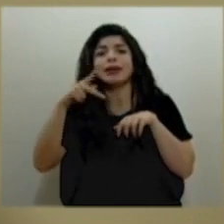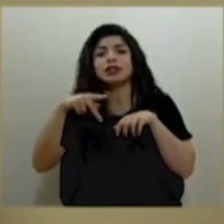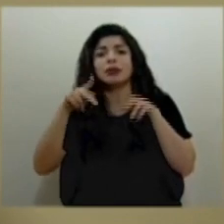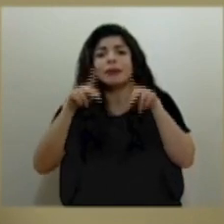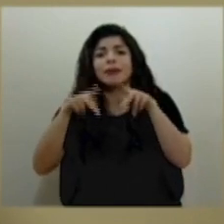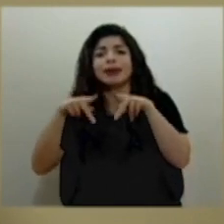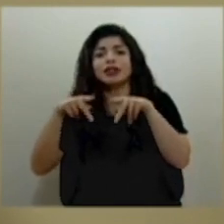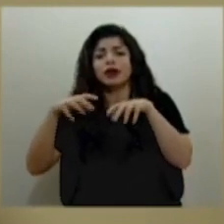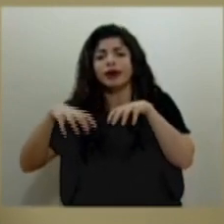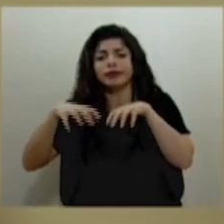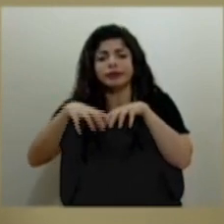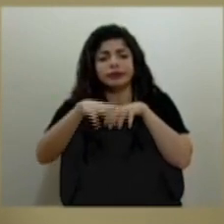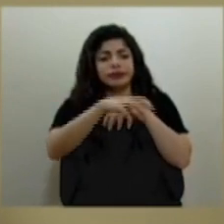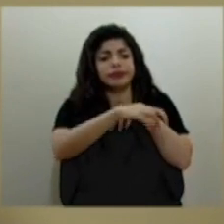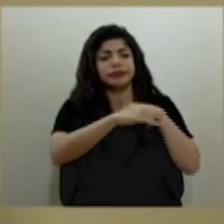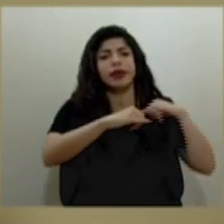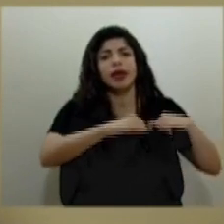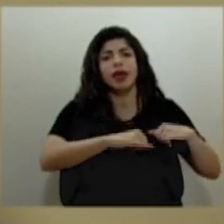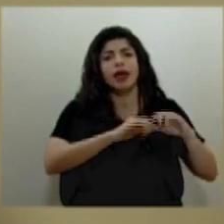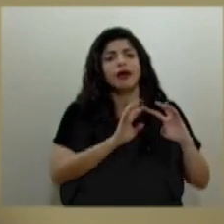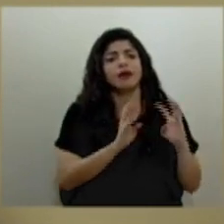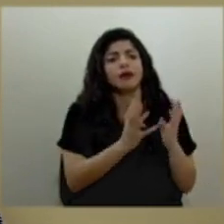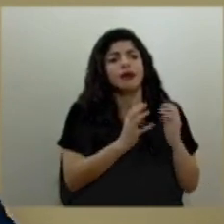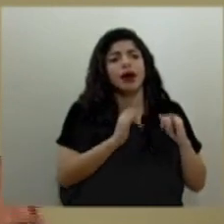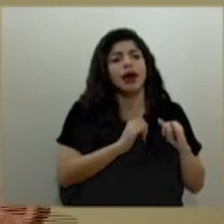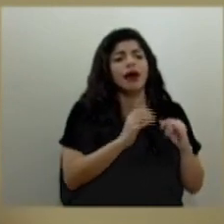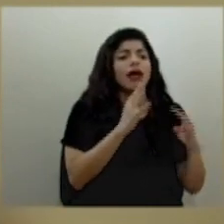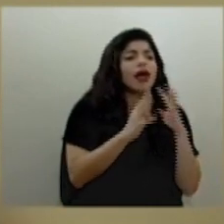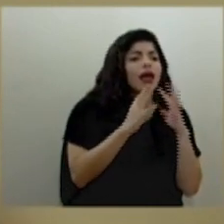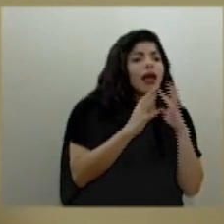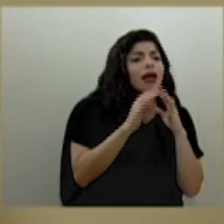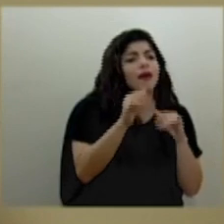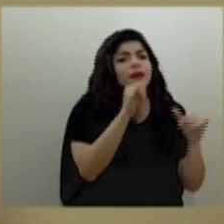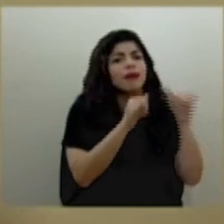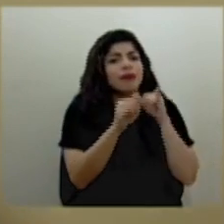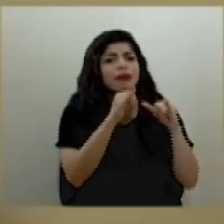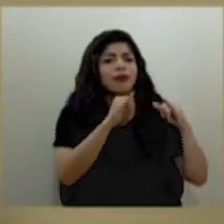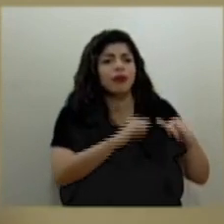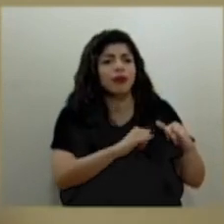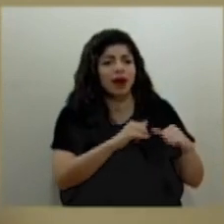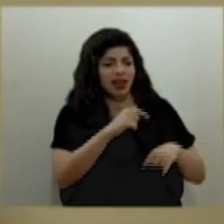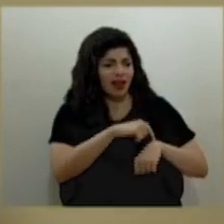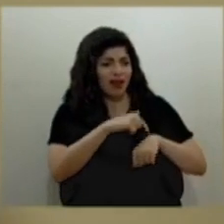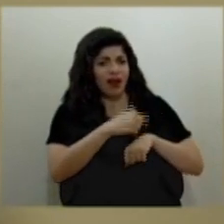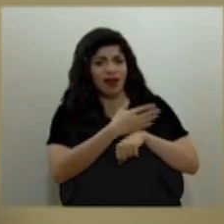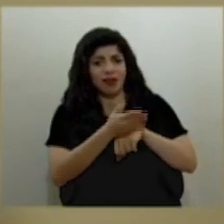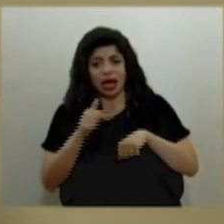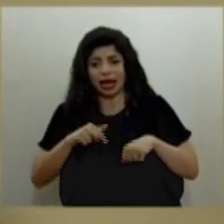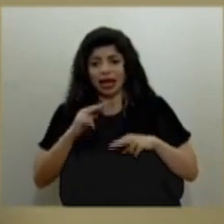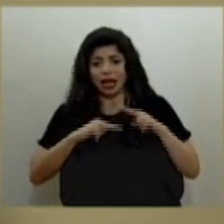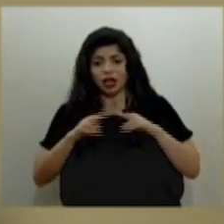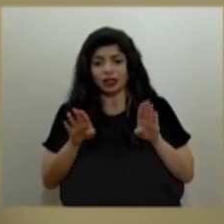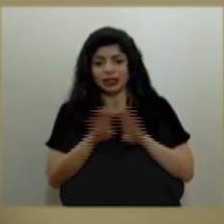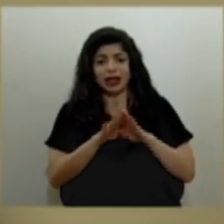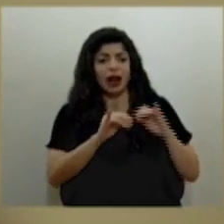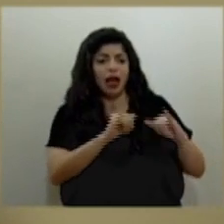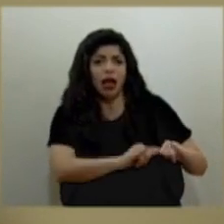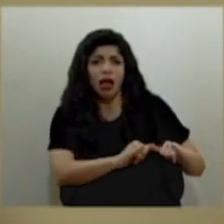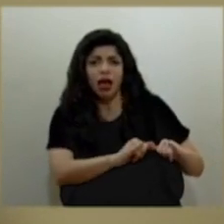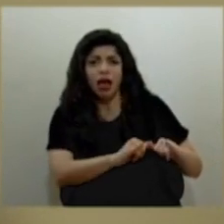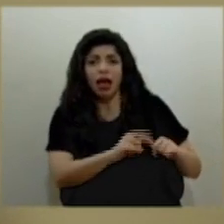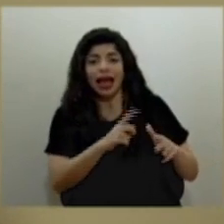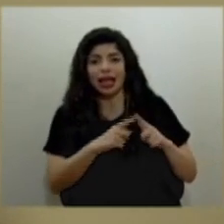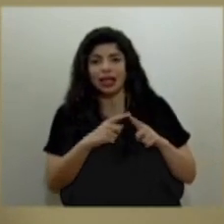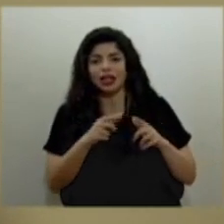personas, especialmente jóvenes, a ingerir bebidas alcohólicas y se mantienen ahí en grupos, incluso después de que, ¿verdad?, cierran los establecimientos, se mantienen. Entonces